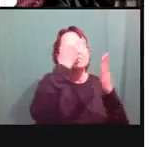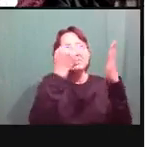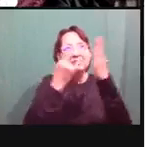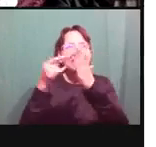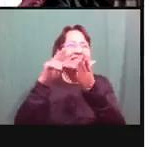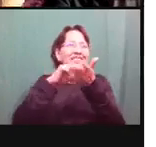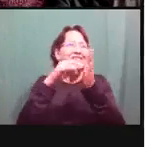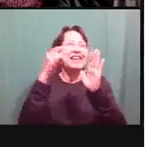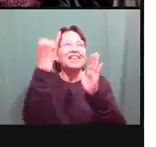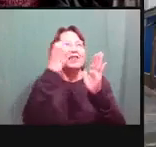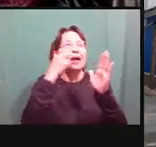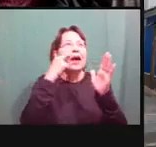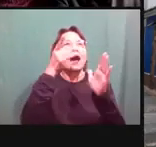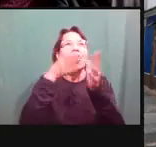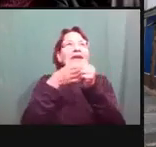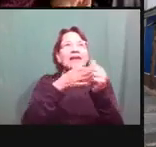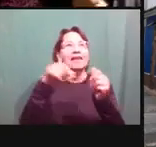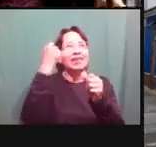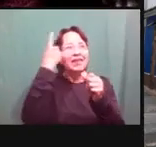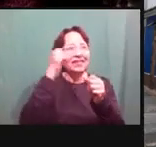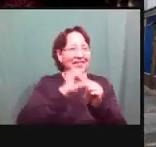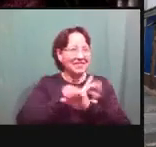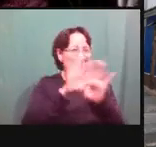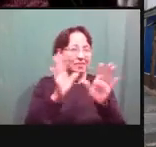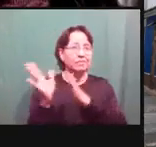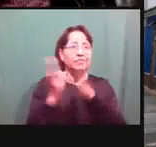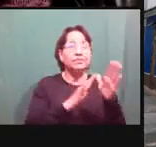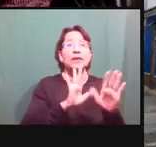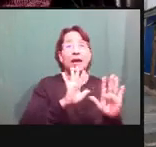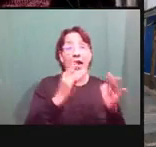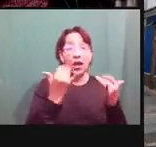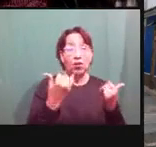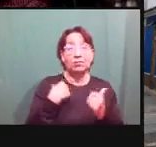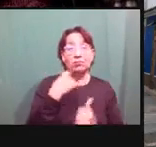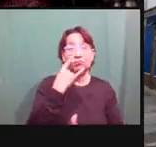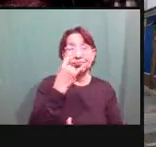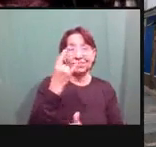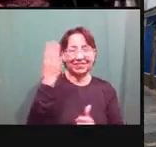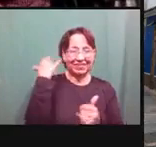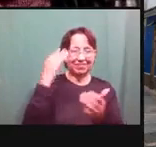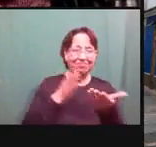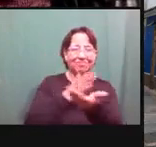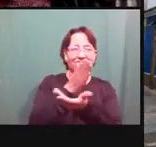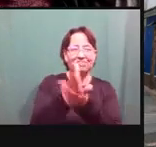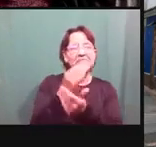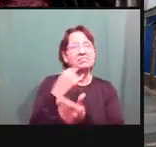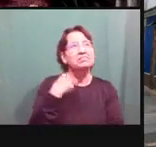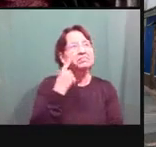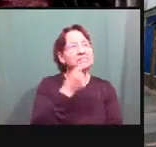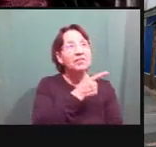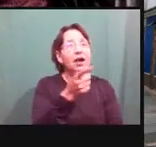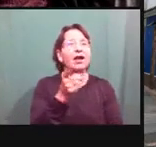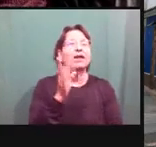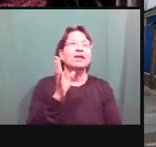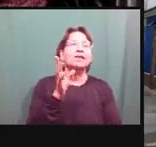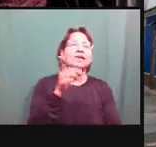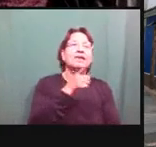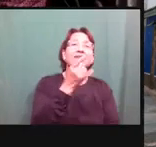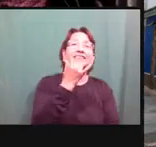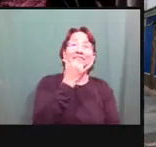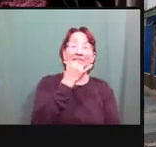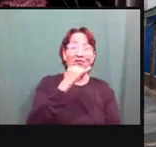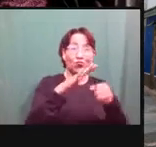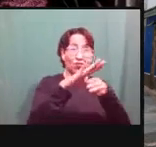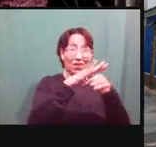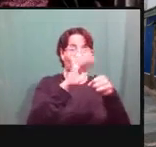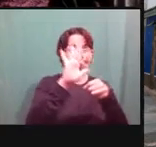representativos. Hay algo muy interesante que nos pasó cuando estábamos haciendo la intervención, y es que este barrio,